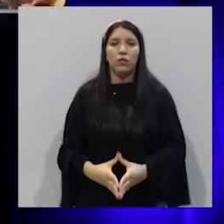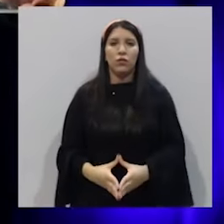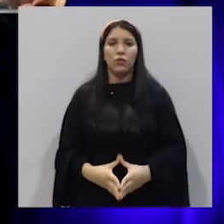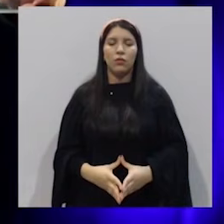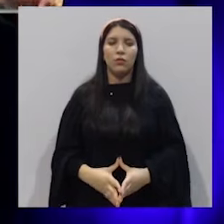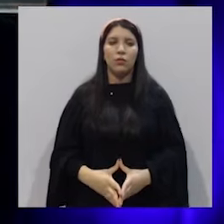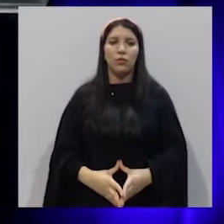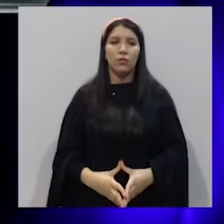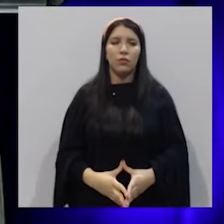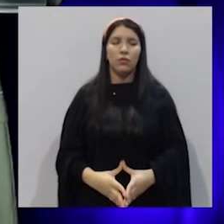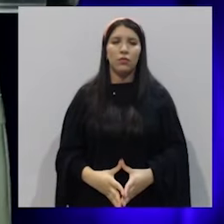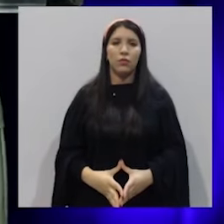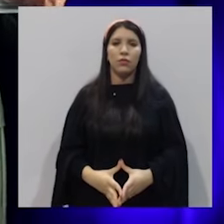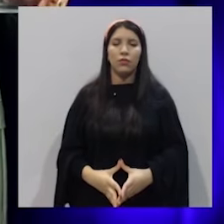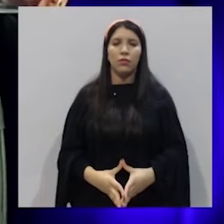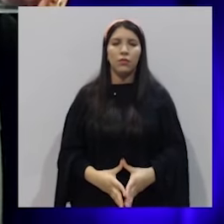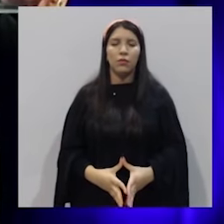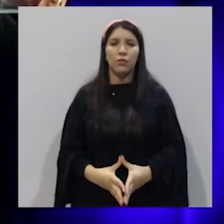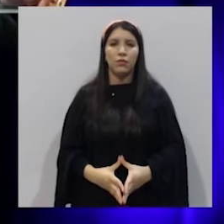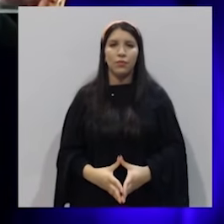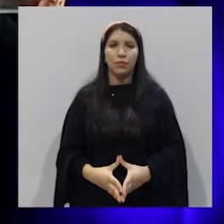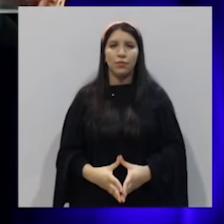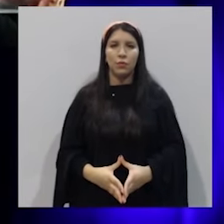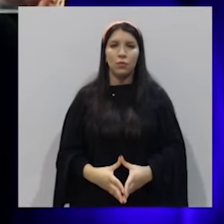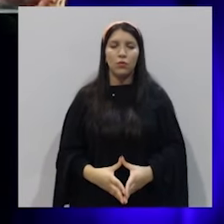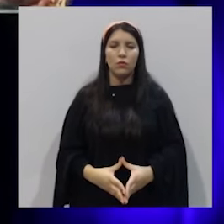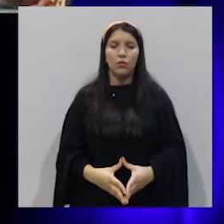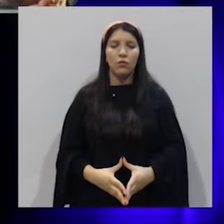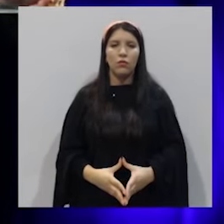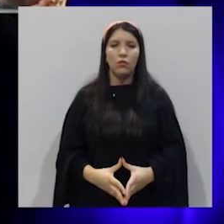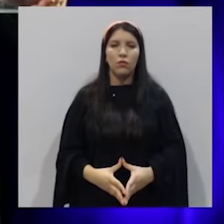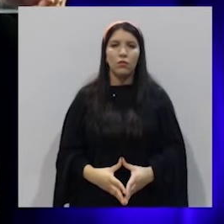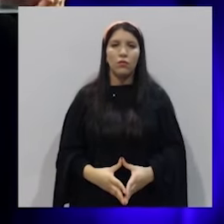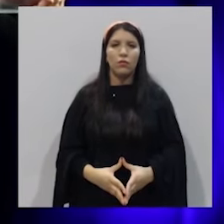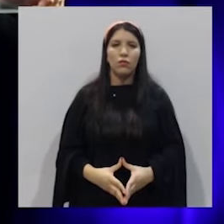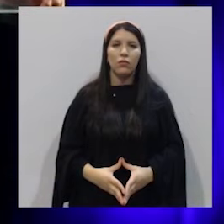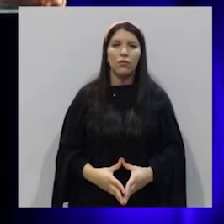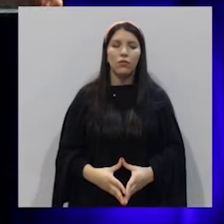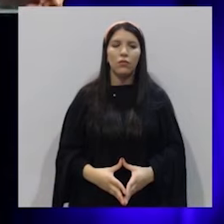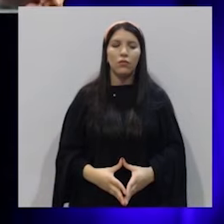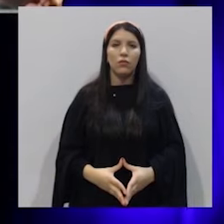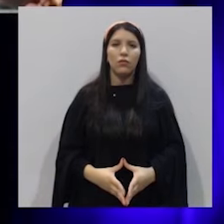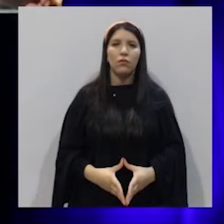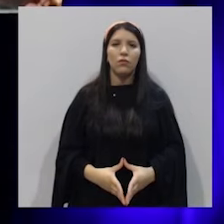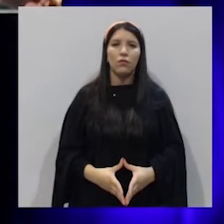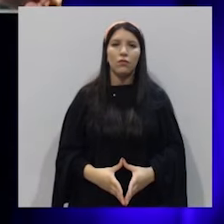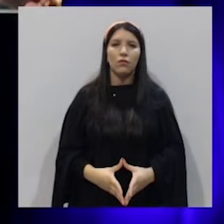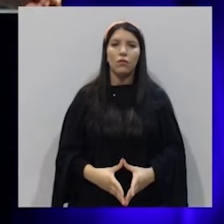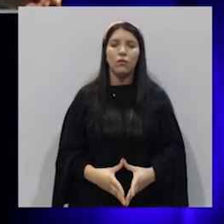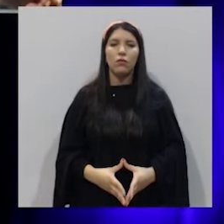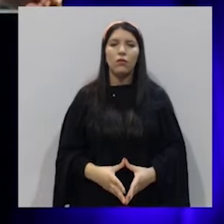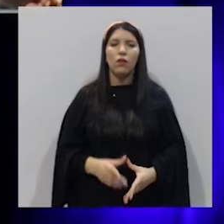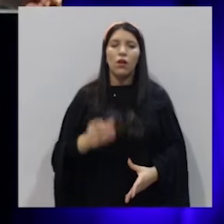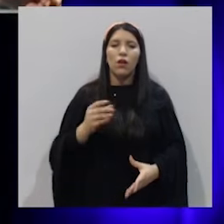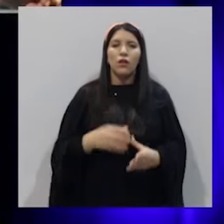enseñanza y eso puede confundirnos ahora el espíritu santo te va a guiar a toda verdad todos